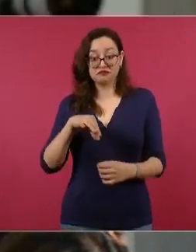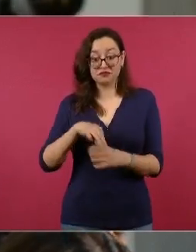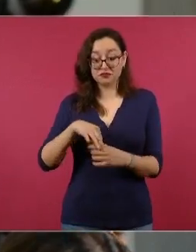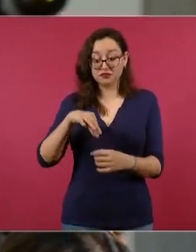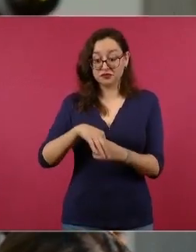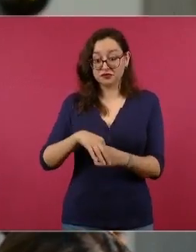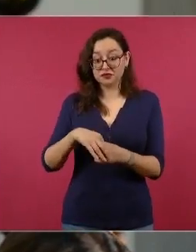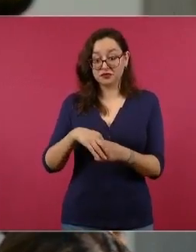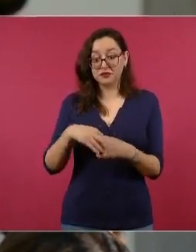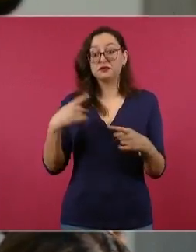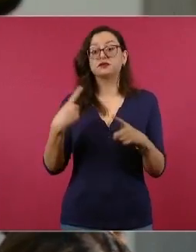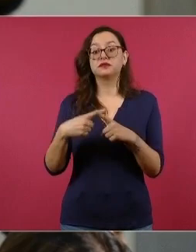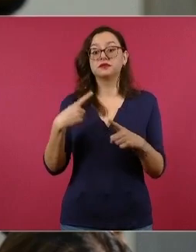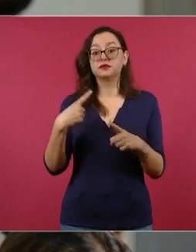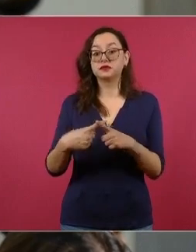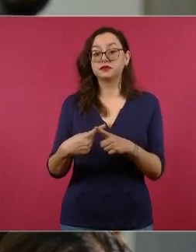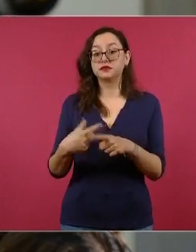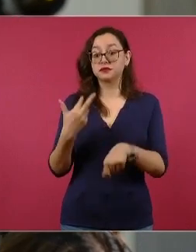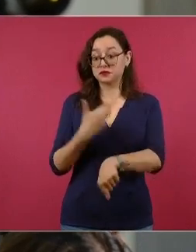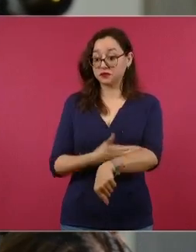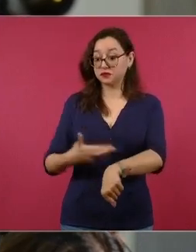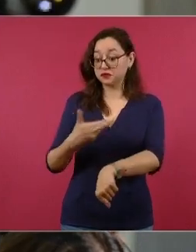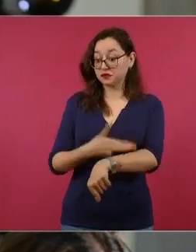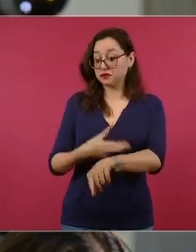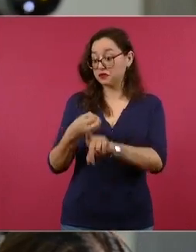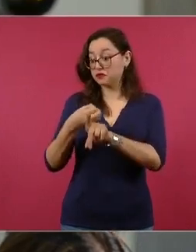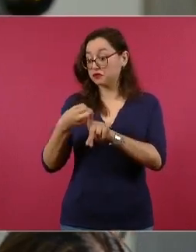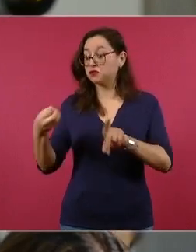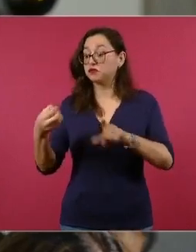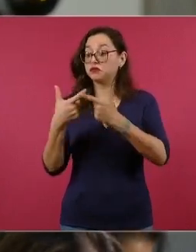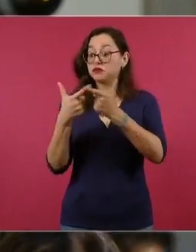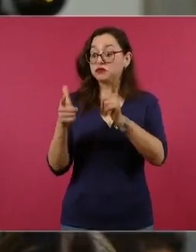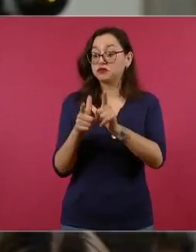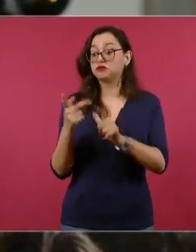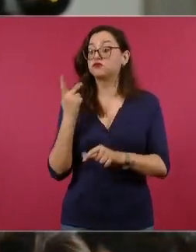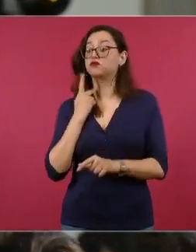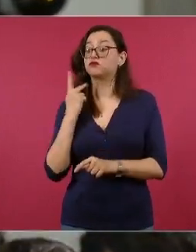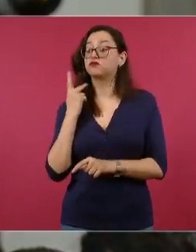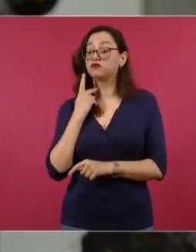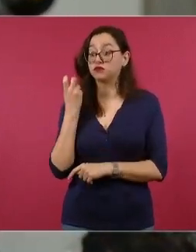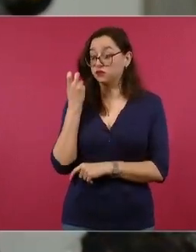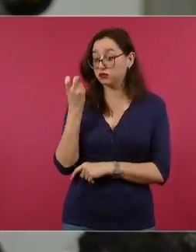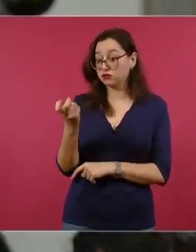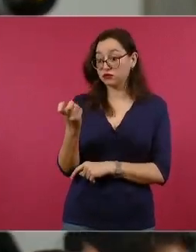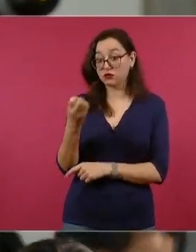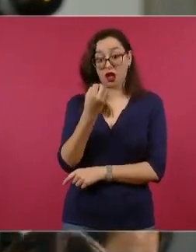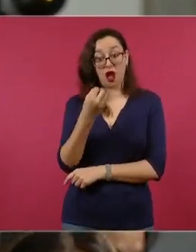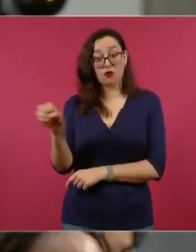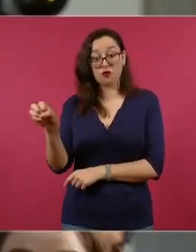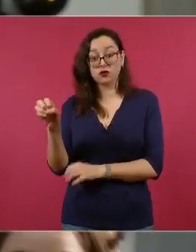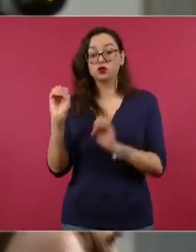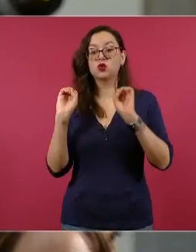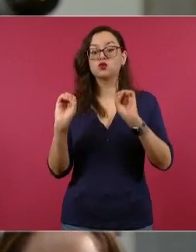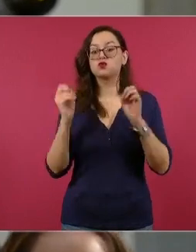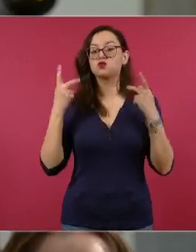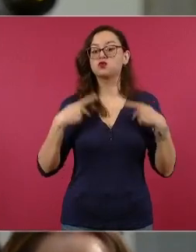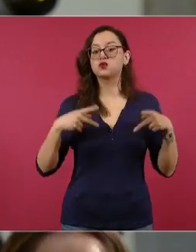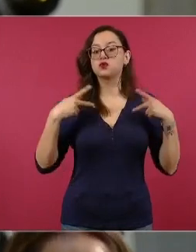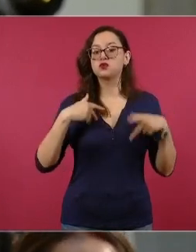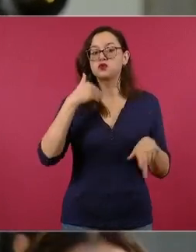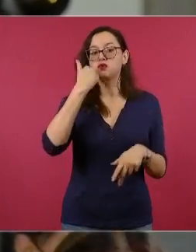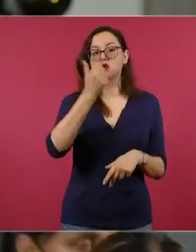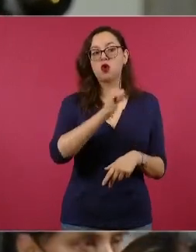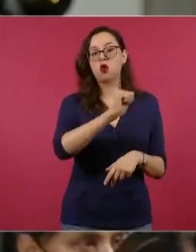decir, si lo que debe privar es la partidocracia, es decir, la estructura de los partidos políticos o la voluntad del pueblo.